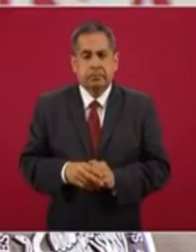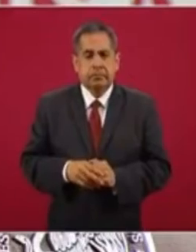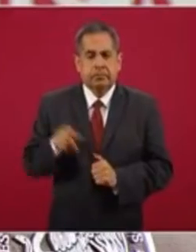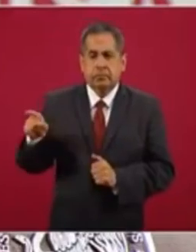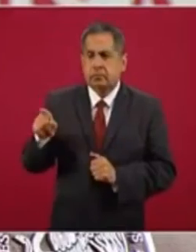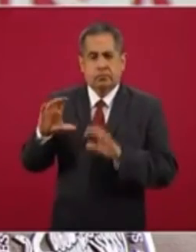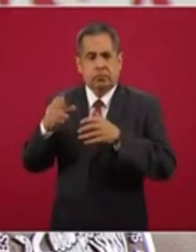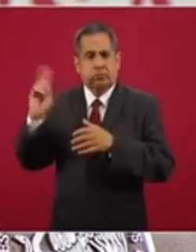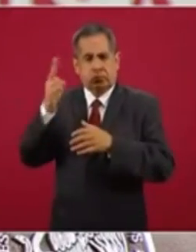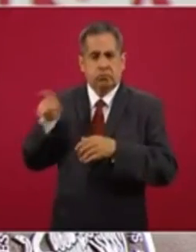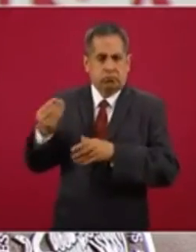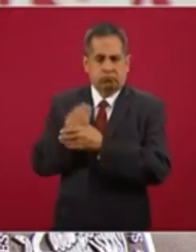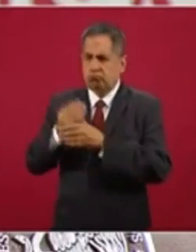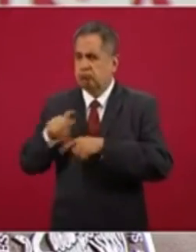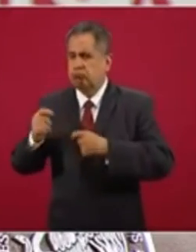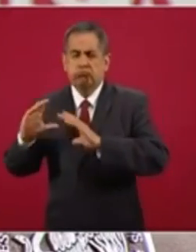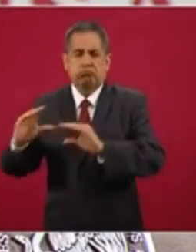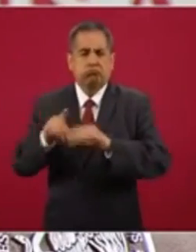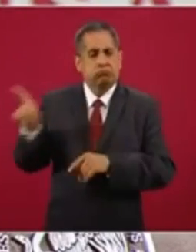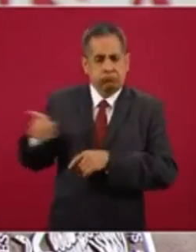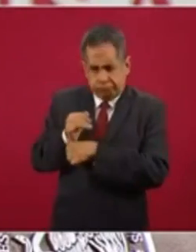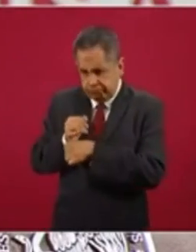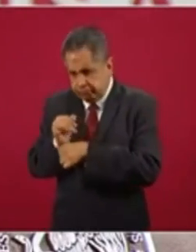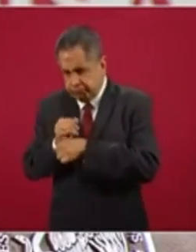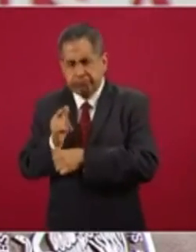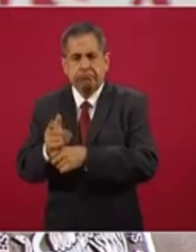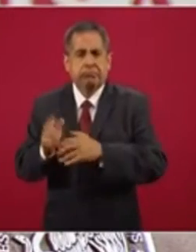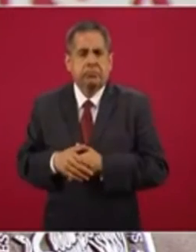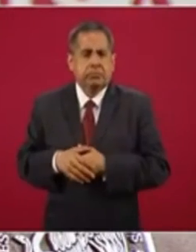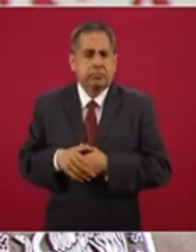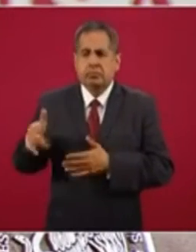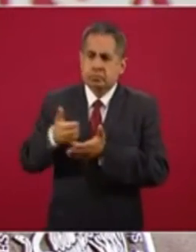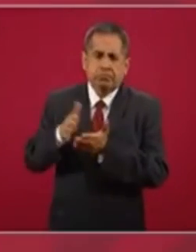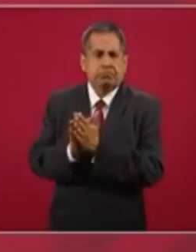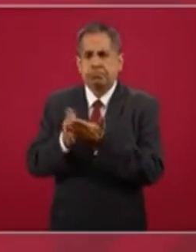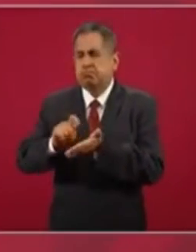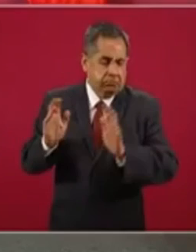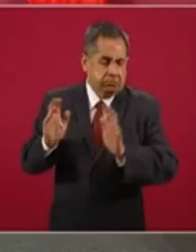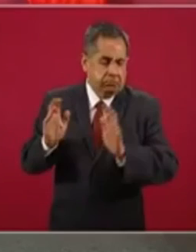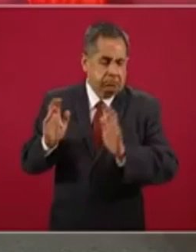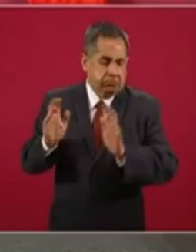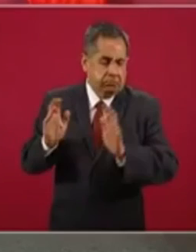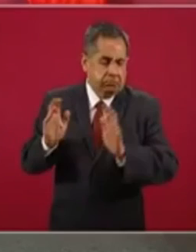está en una universidad, da clases y hace investigación y tiene publicaciones